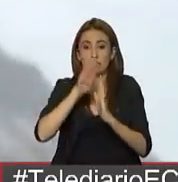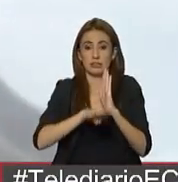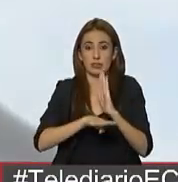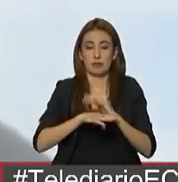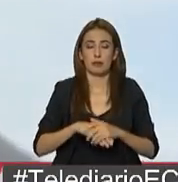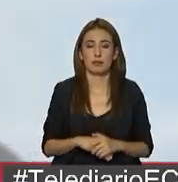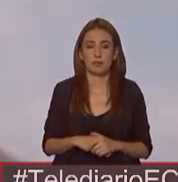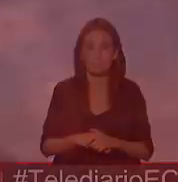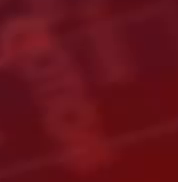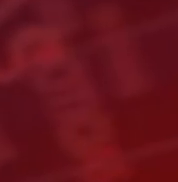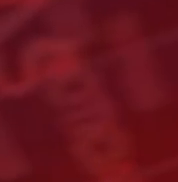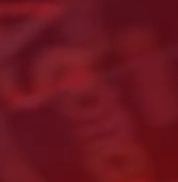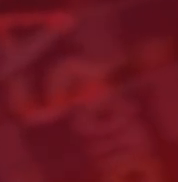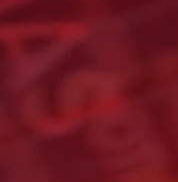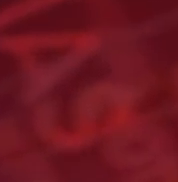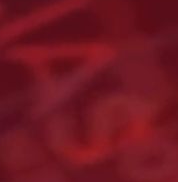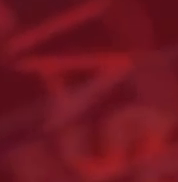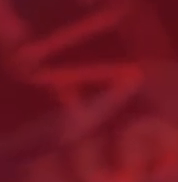Ecuador TV.